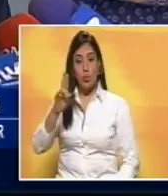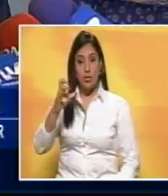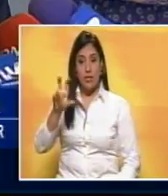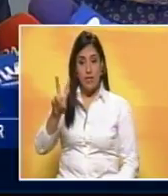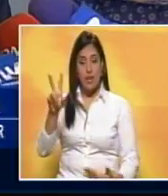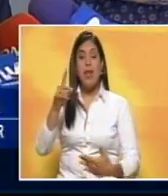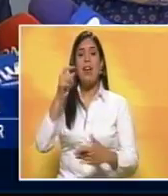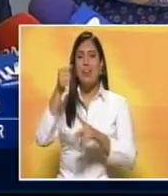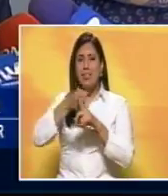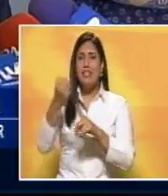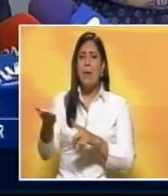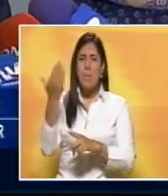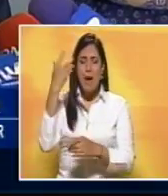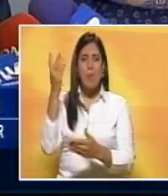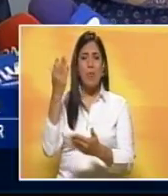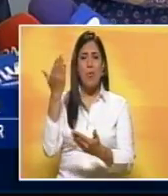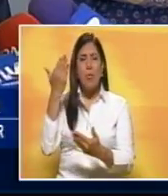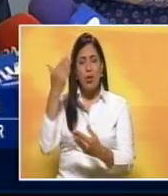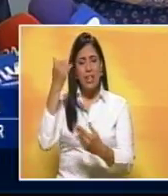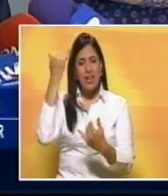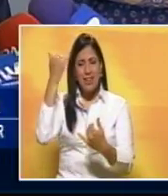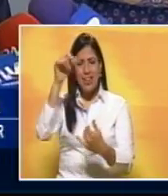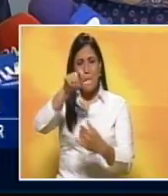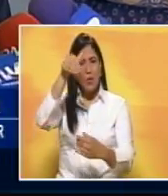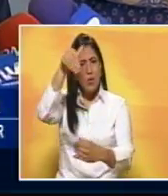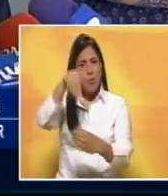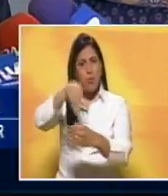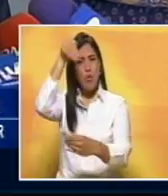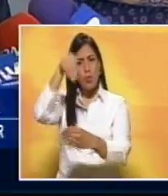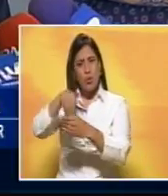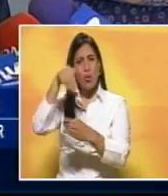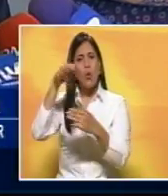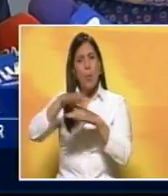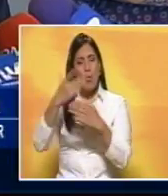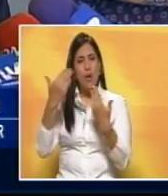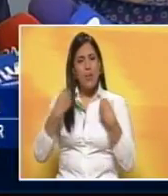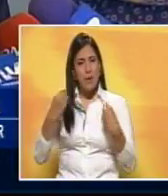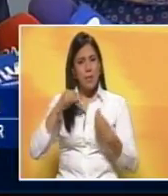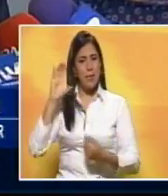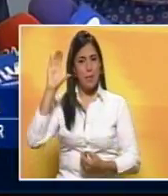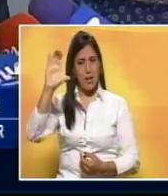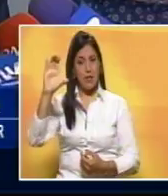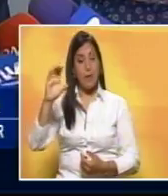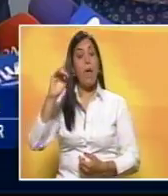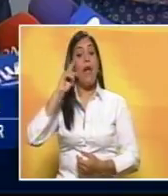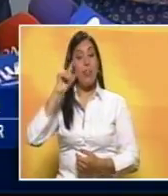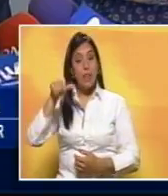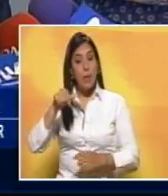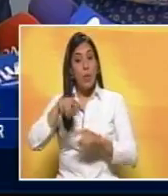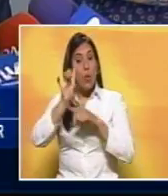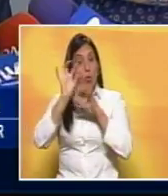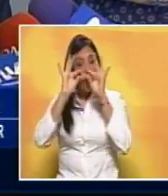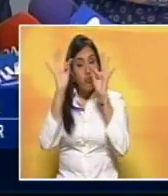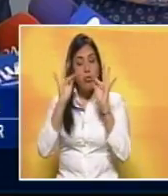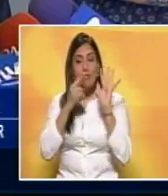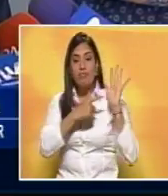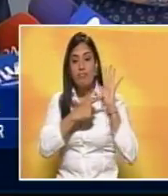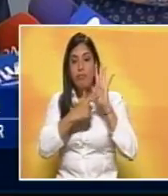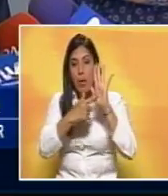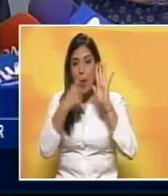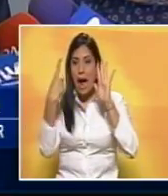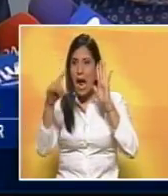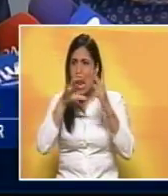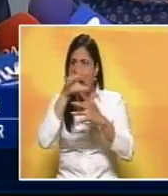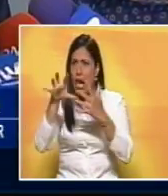Venezuela insistió en la importancia de plasmar la opinión ciudadana ante la realidad que vive el país. A su juicio, la única forma de demostrar que